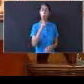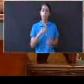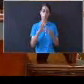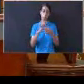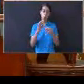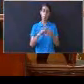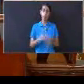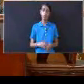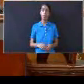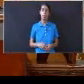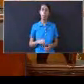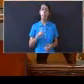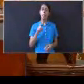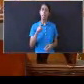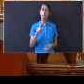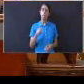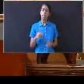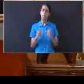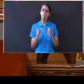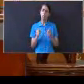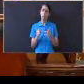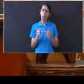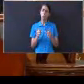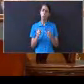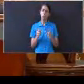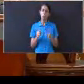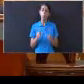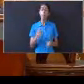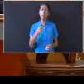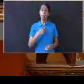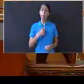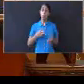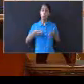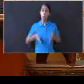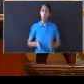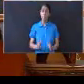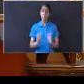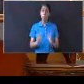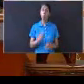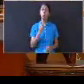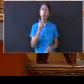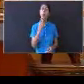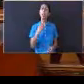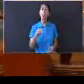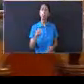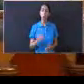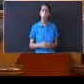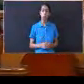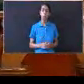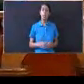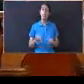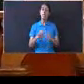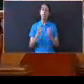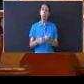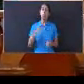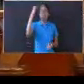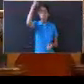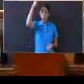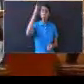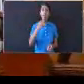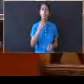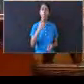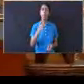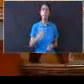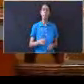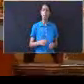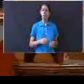yo diera a luz un hijo. Y le cuenta toda su historia. Y de cómo el profeta le dice, vete de esta tierra con tu familia